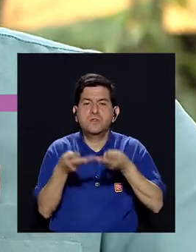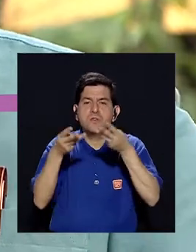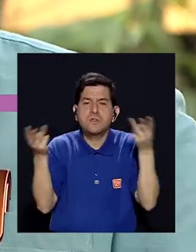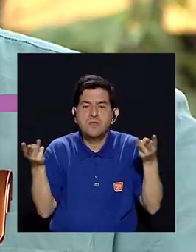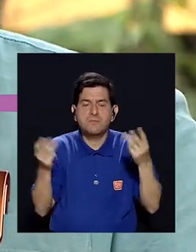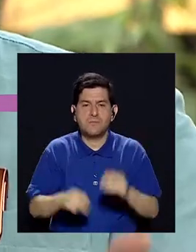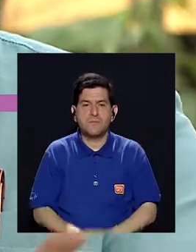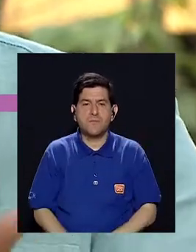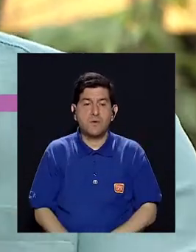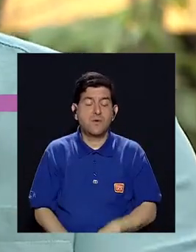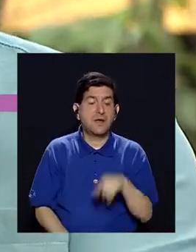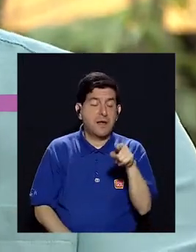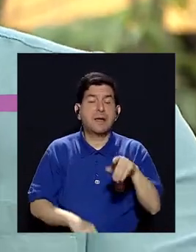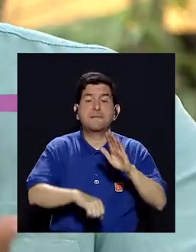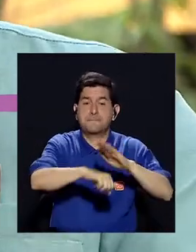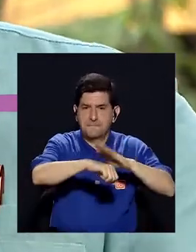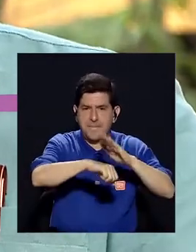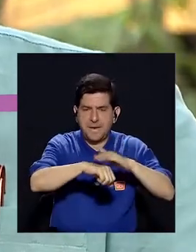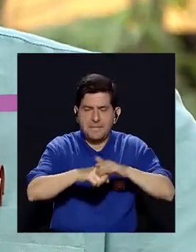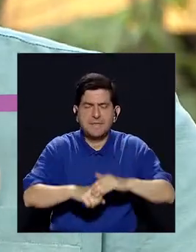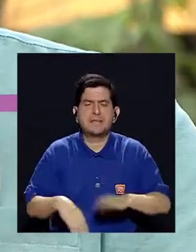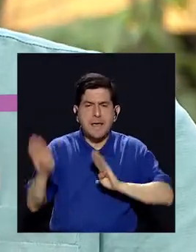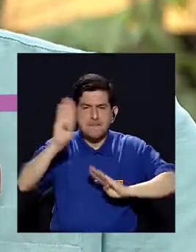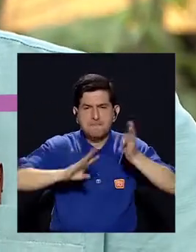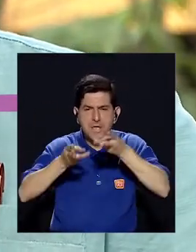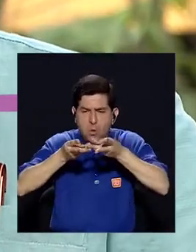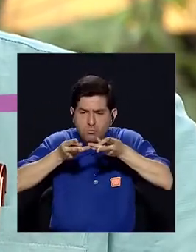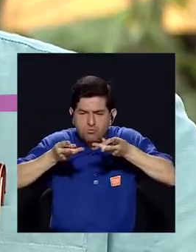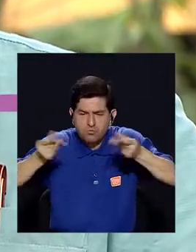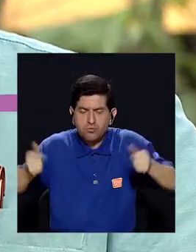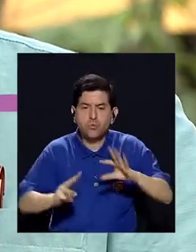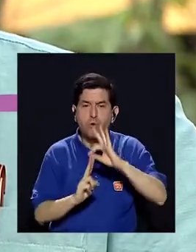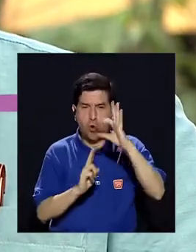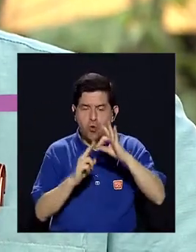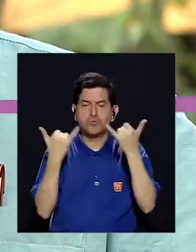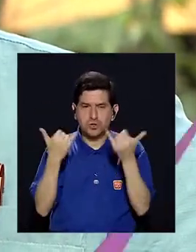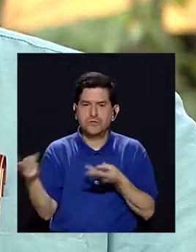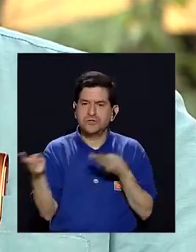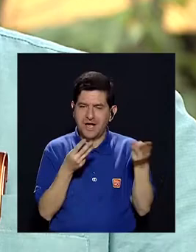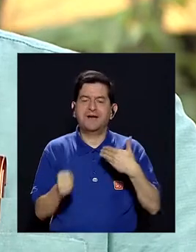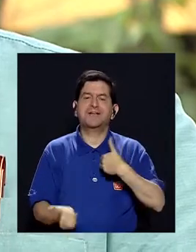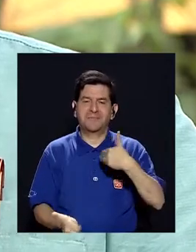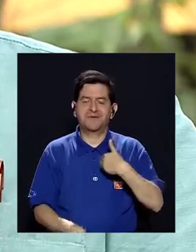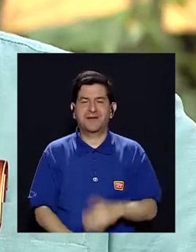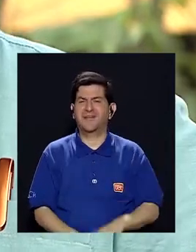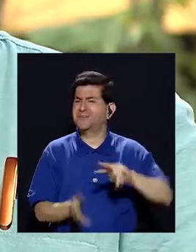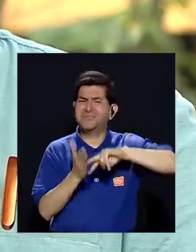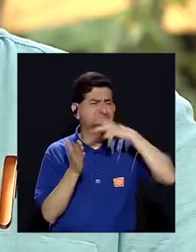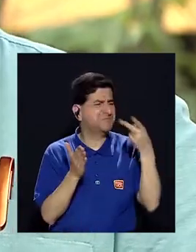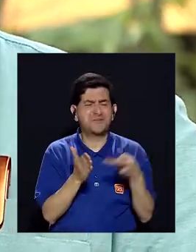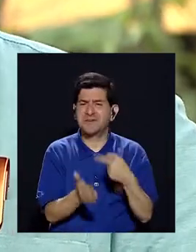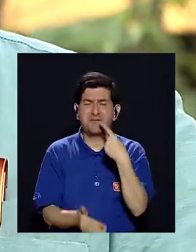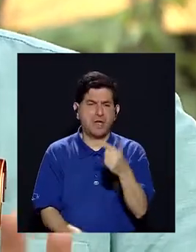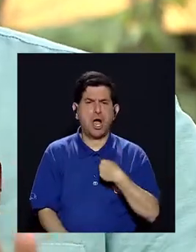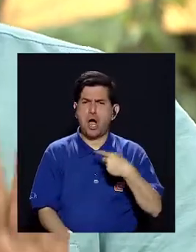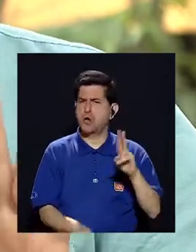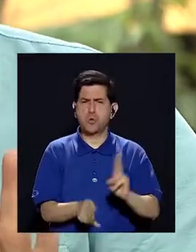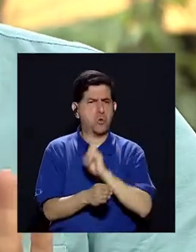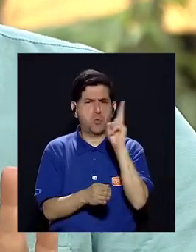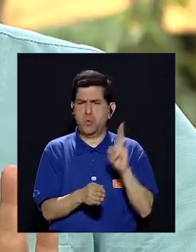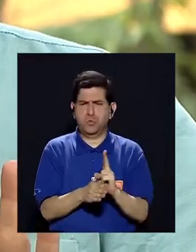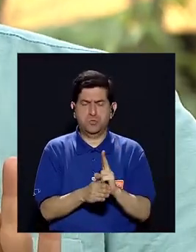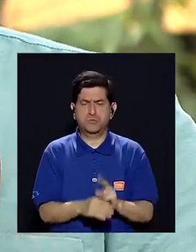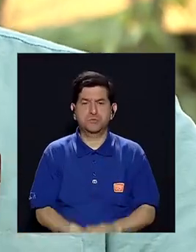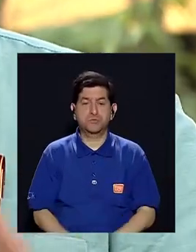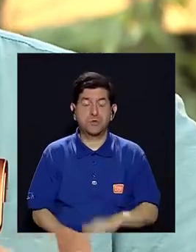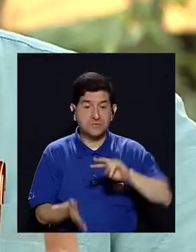son, de tal material que son biodegradables. Entonces ya hay opciones en el mercado. Exacto. Entonces no se trata de decir no lo uso, que sería lo